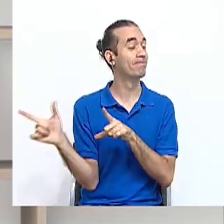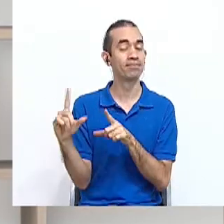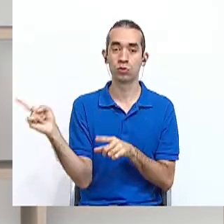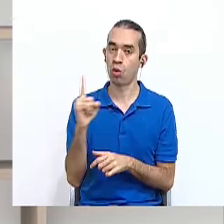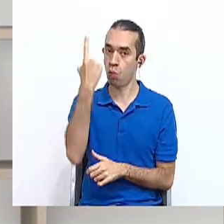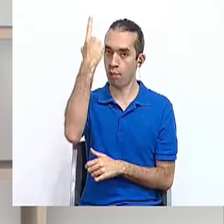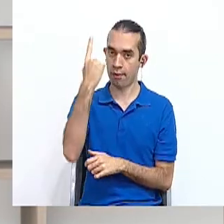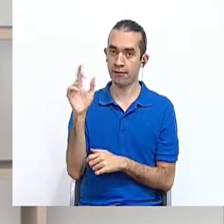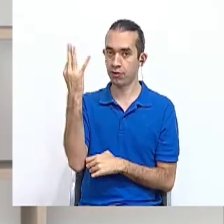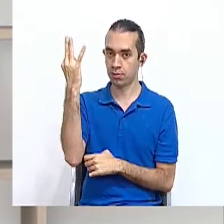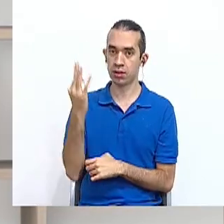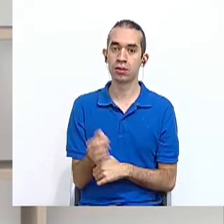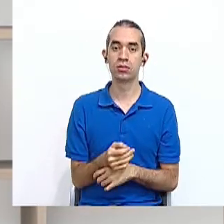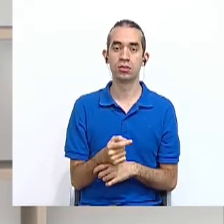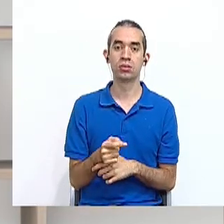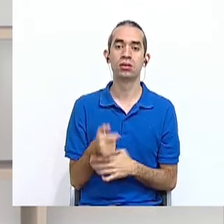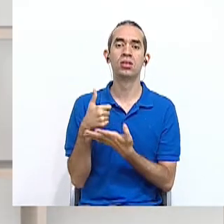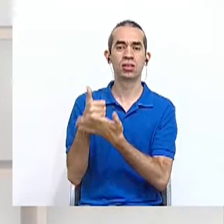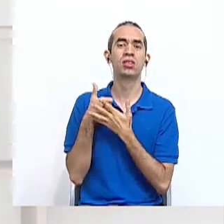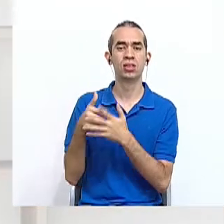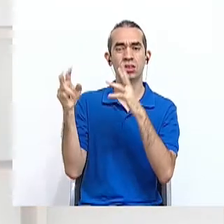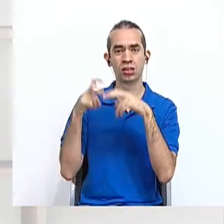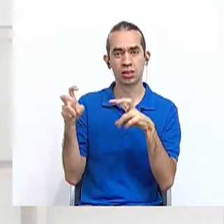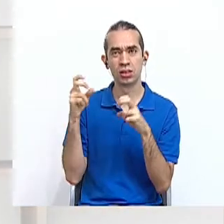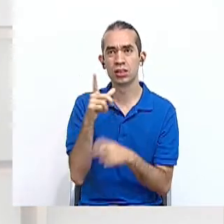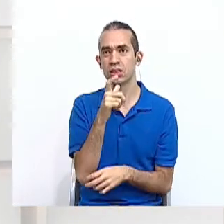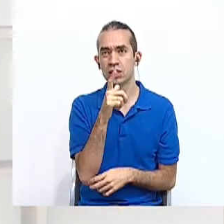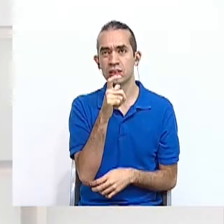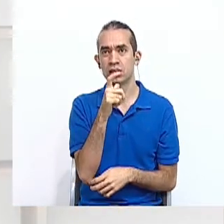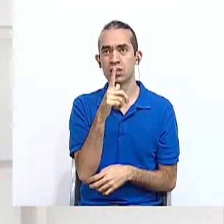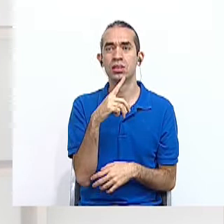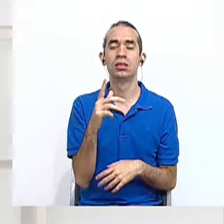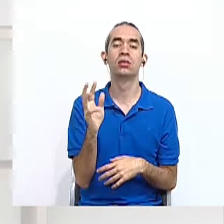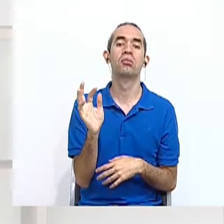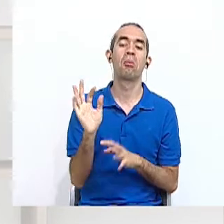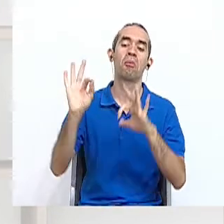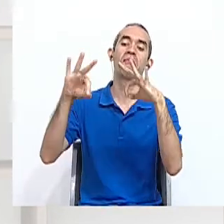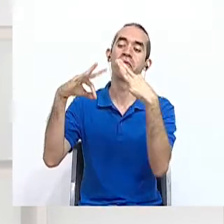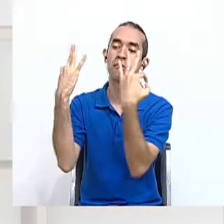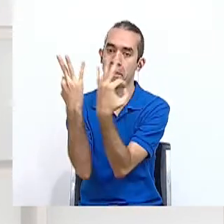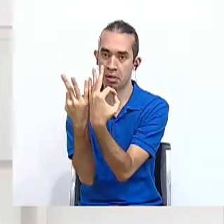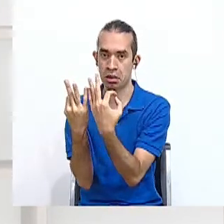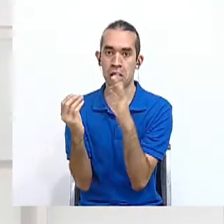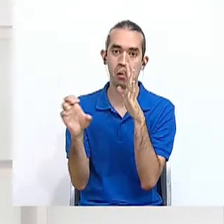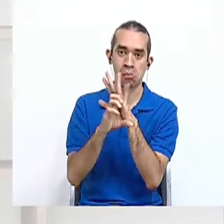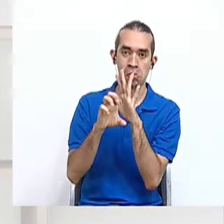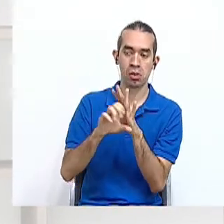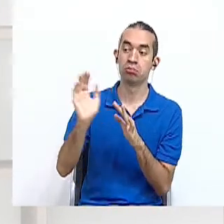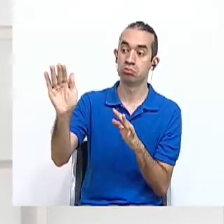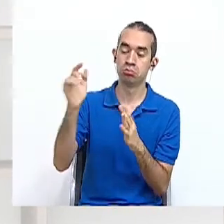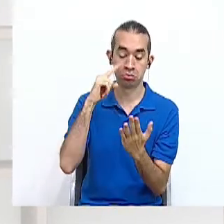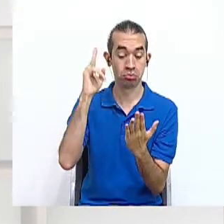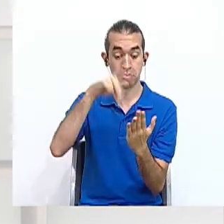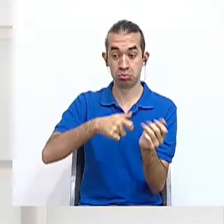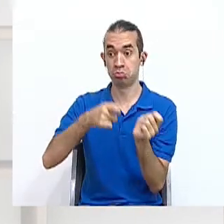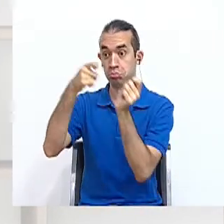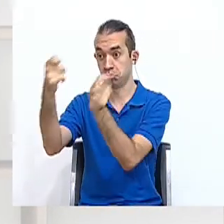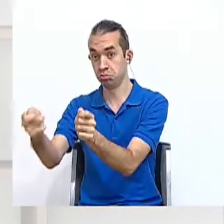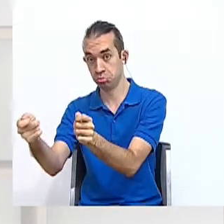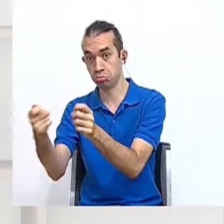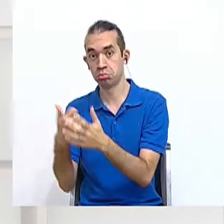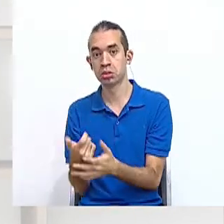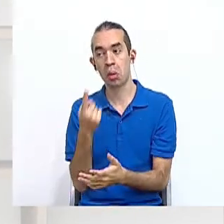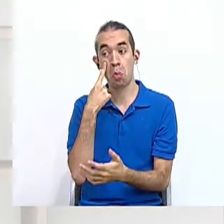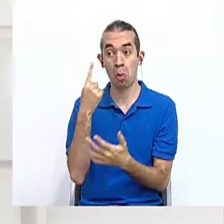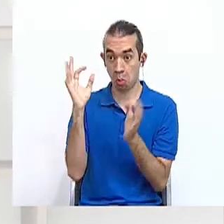versiones. ¿Quién me puede ayudar en la revisión? Me puede ayudar mi familia. Yo le voy a decir a mi familia, por favor, lea el texto y me dice qué